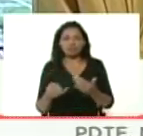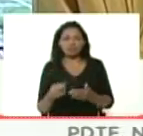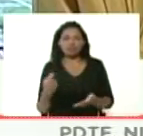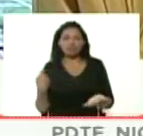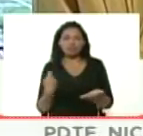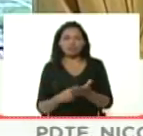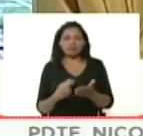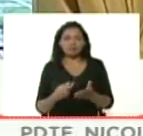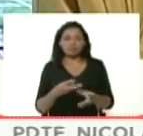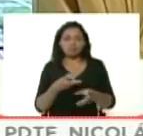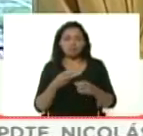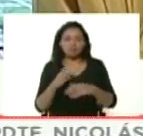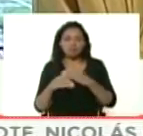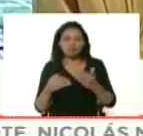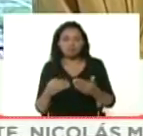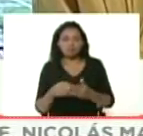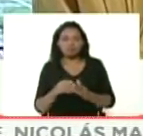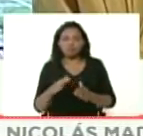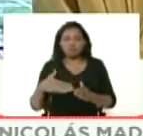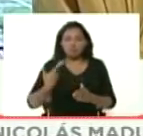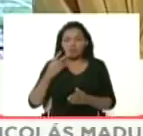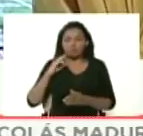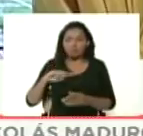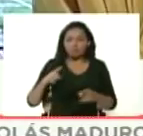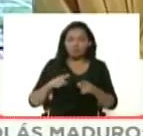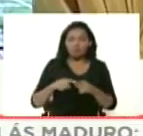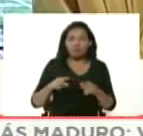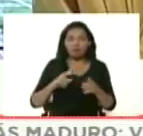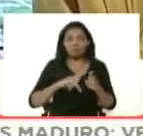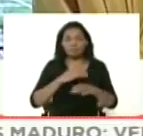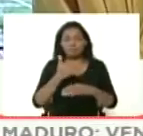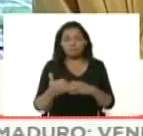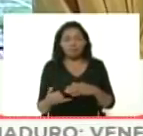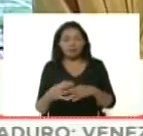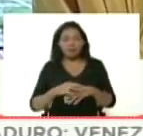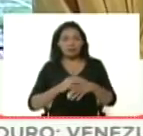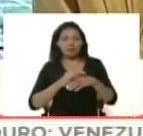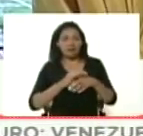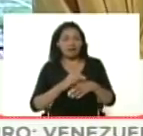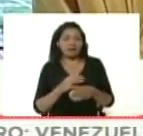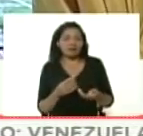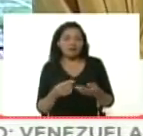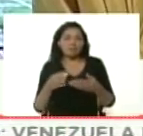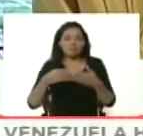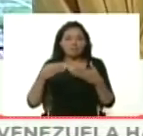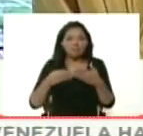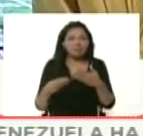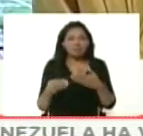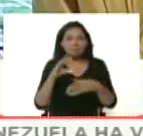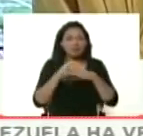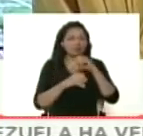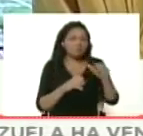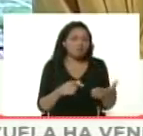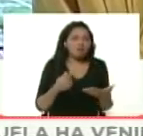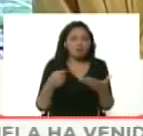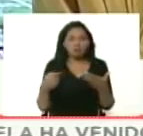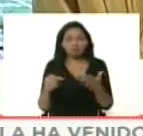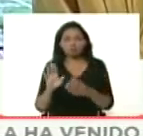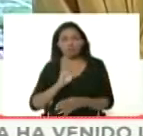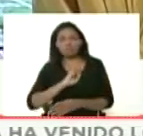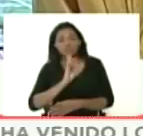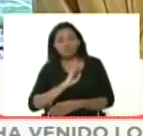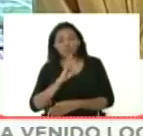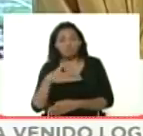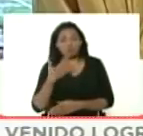ingreso que ustedes puedan tener a través del plan carne de divisas, por ejemplo, para comprar ustedes mismos